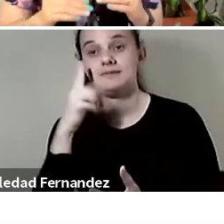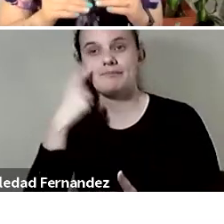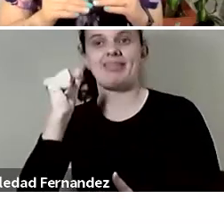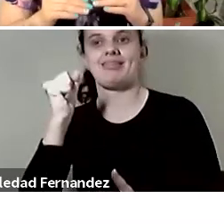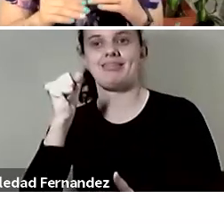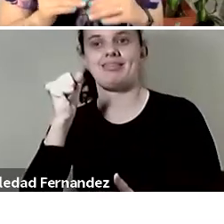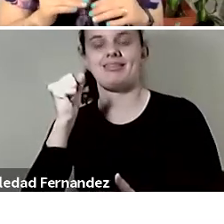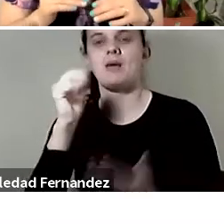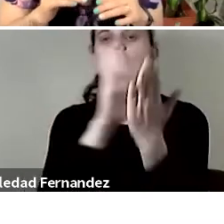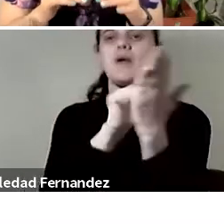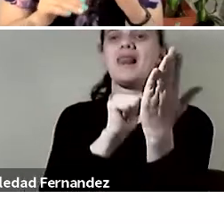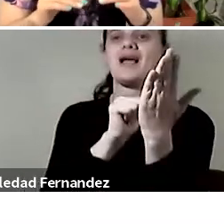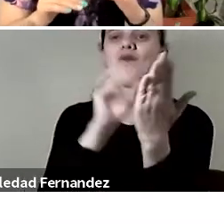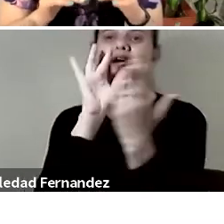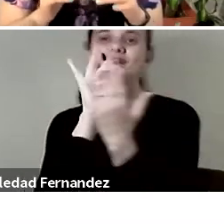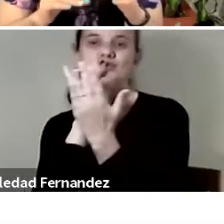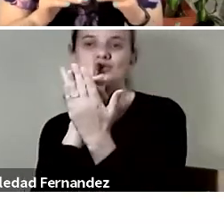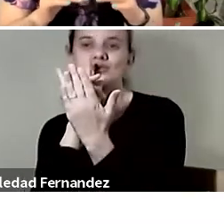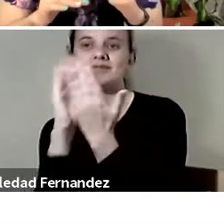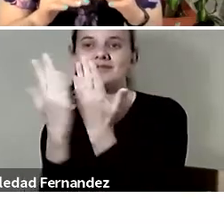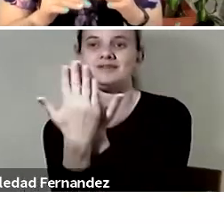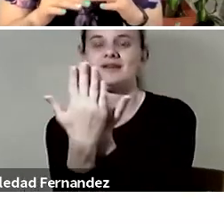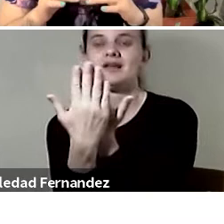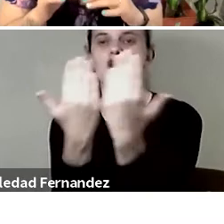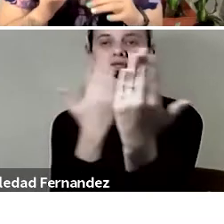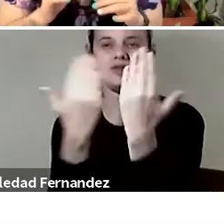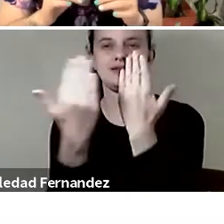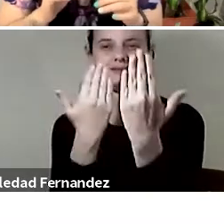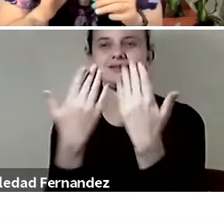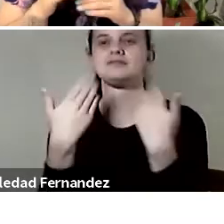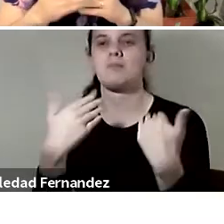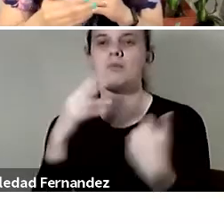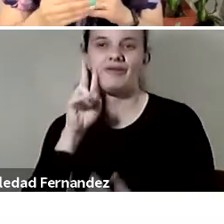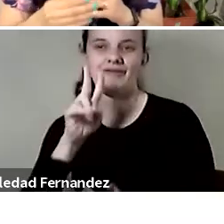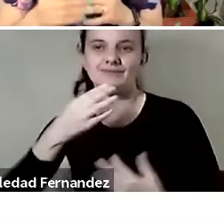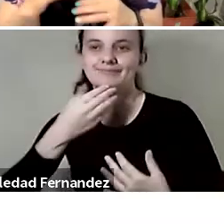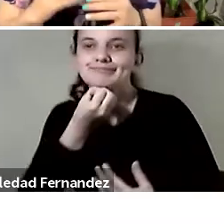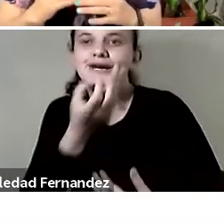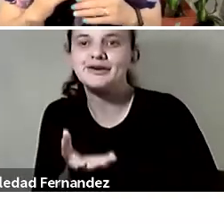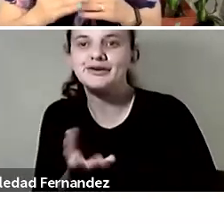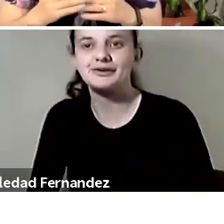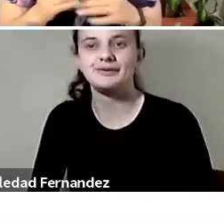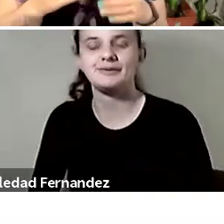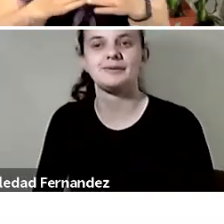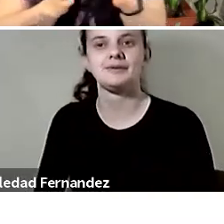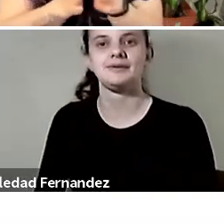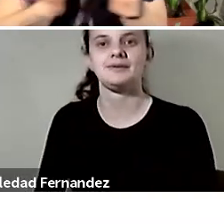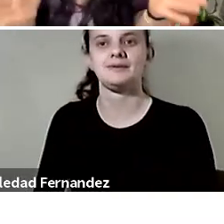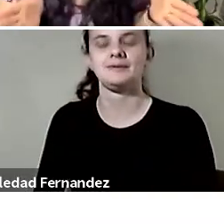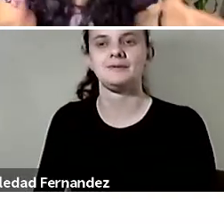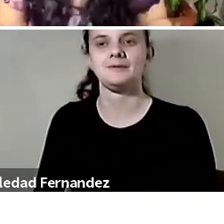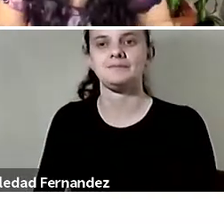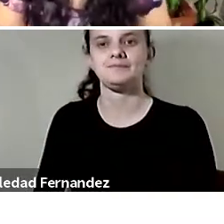más oscuro, entonces se ve mucho mejor el blanco sobre el azul que el blanco sobre el celeste, porque hay